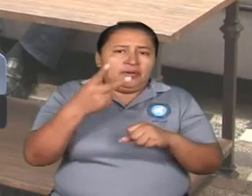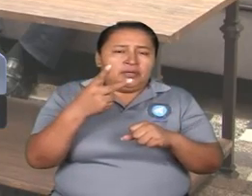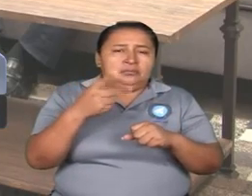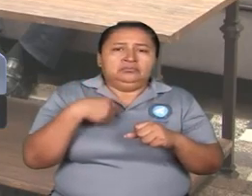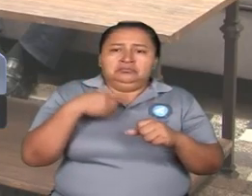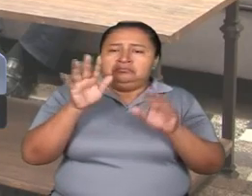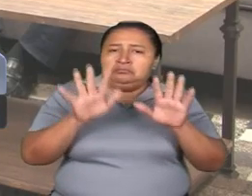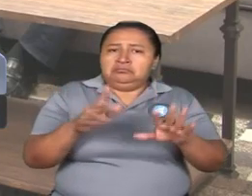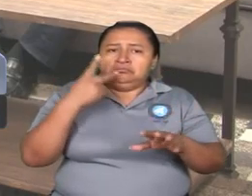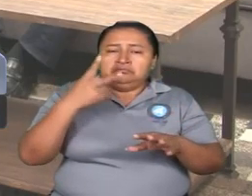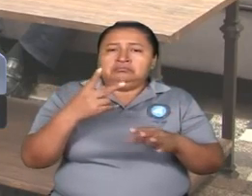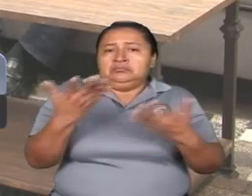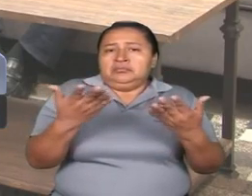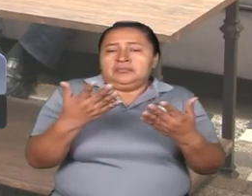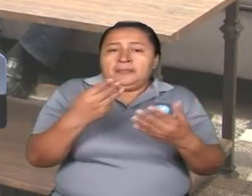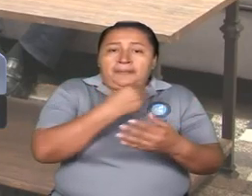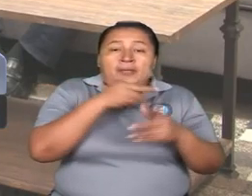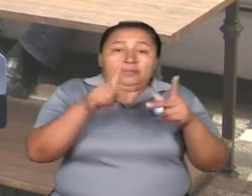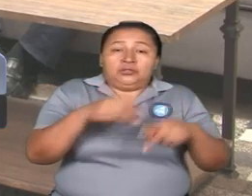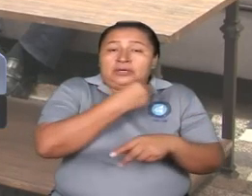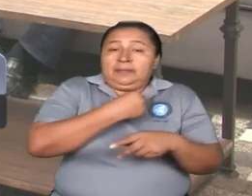presencia de ministros,